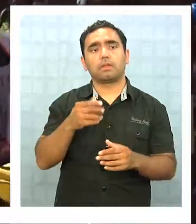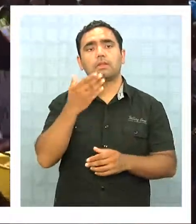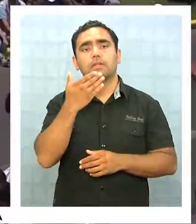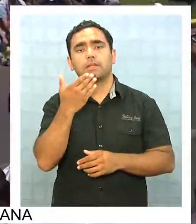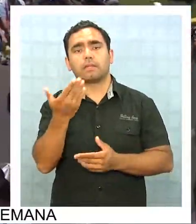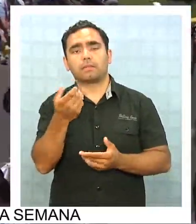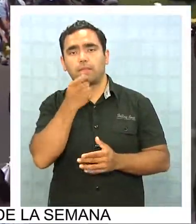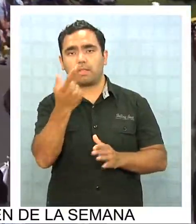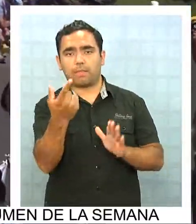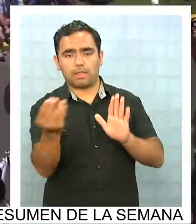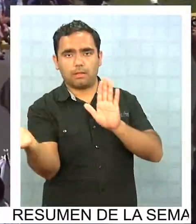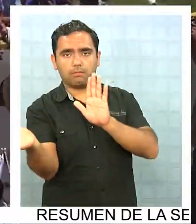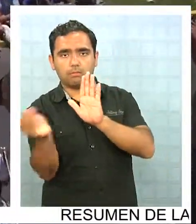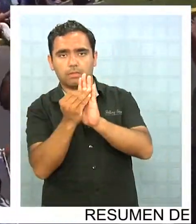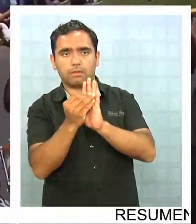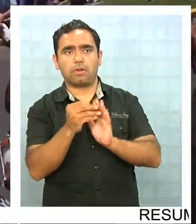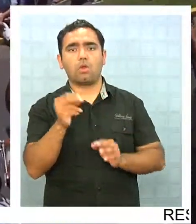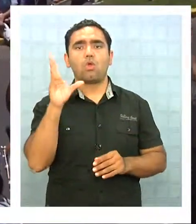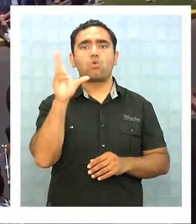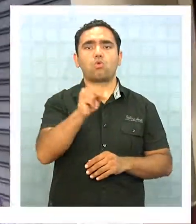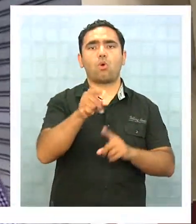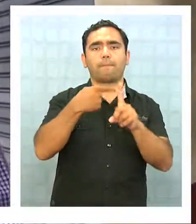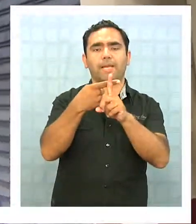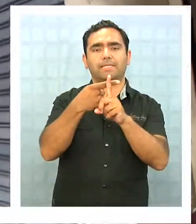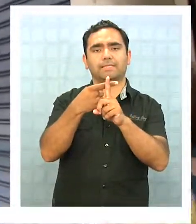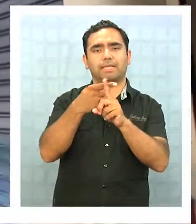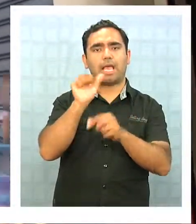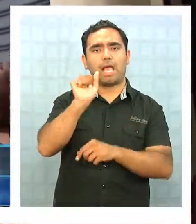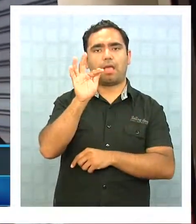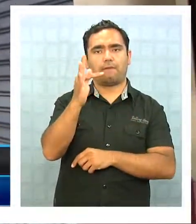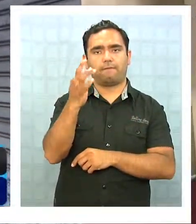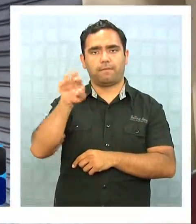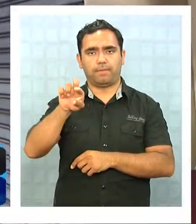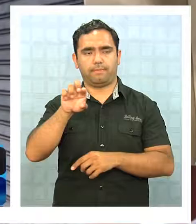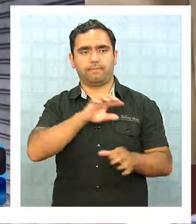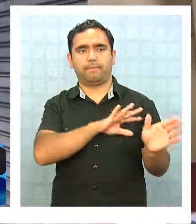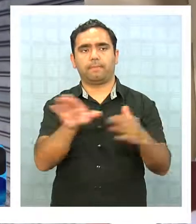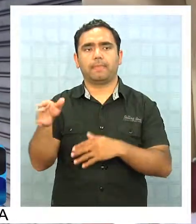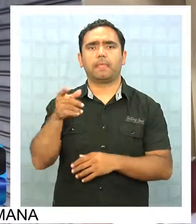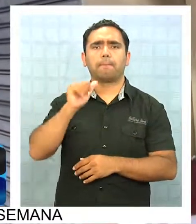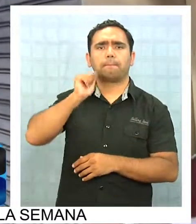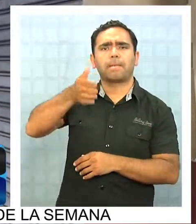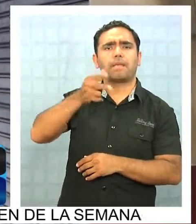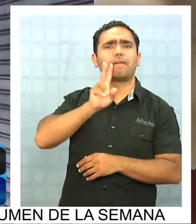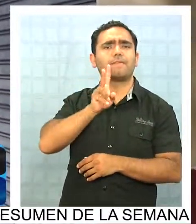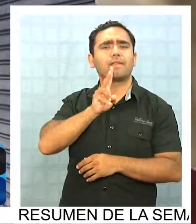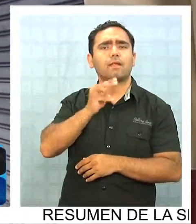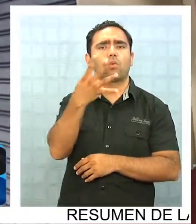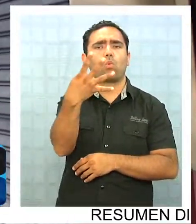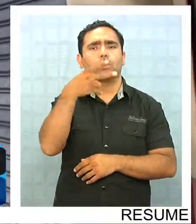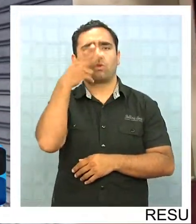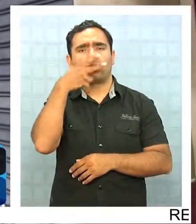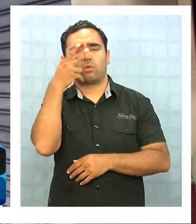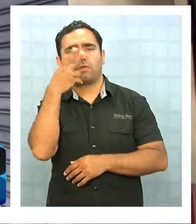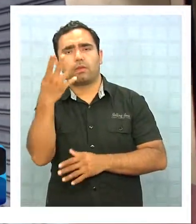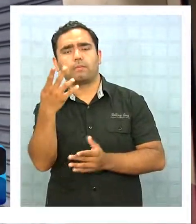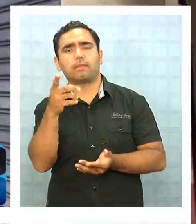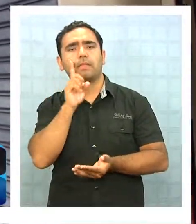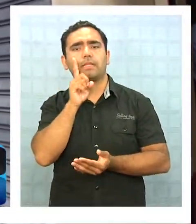de una demanda adicional, no más AFP. Mañana, viernes 4 de noviembre, tenemos la